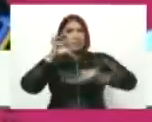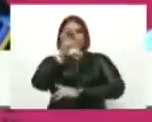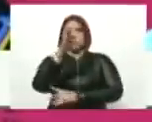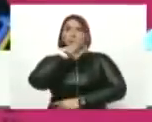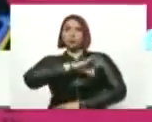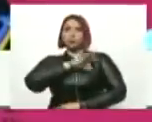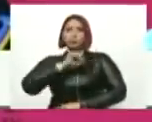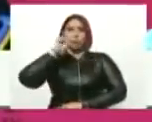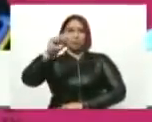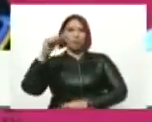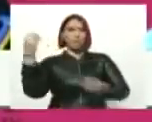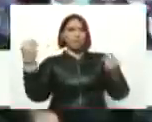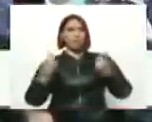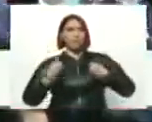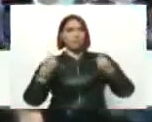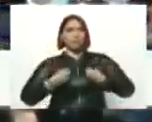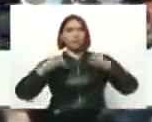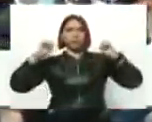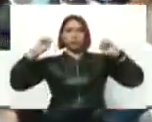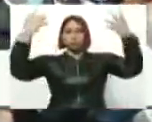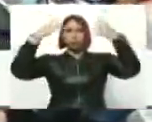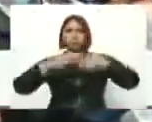¡Independencia y patria socialista!